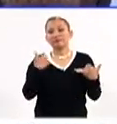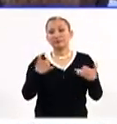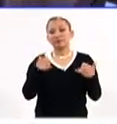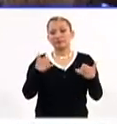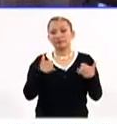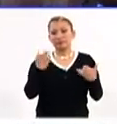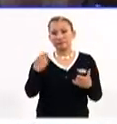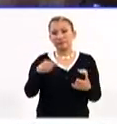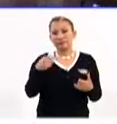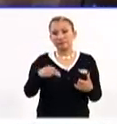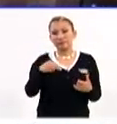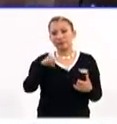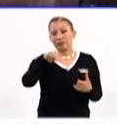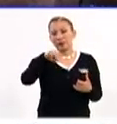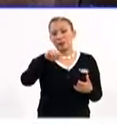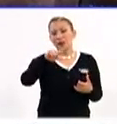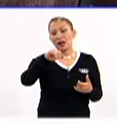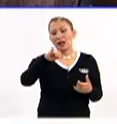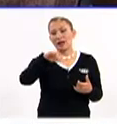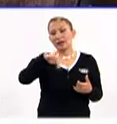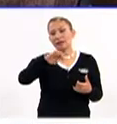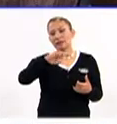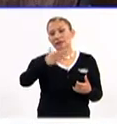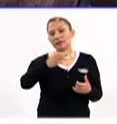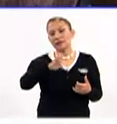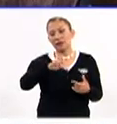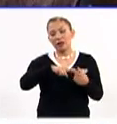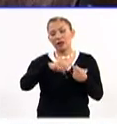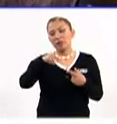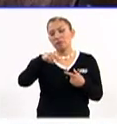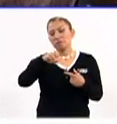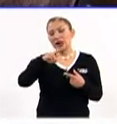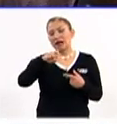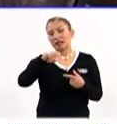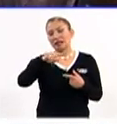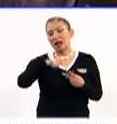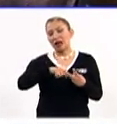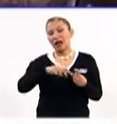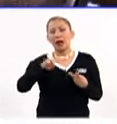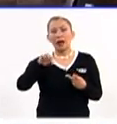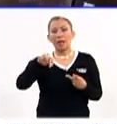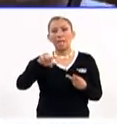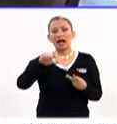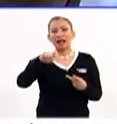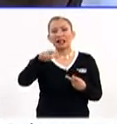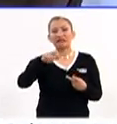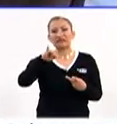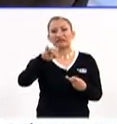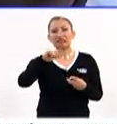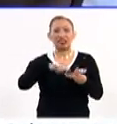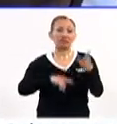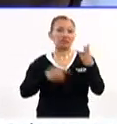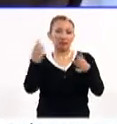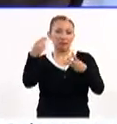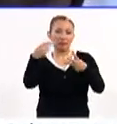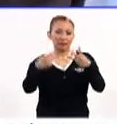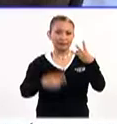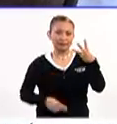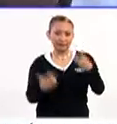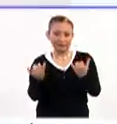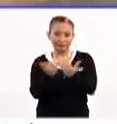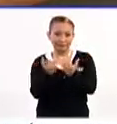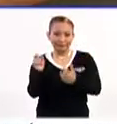joven llamada Malinche, Malitzin, Marina, doctor. Sí, realmente creo